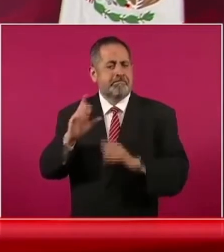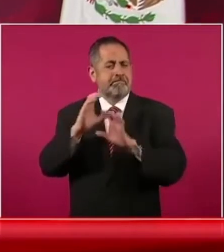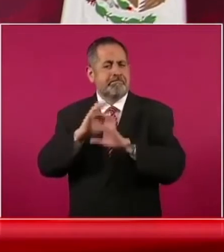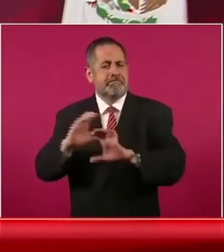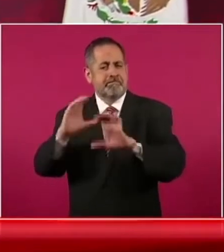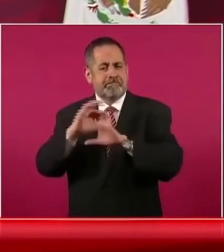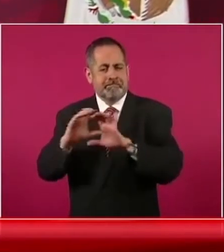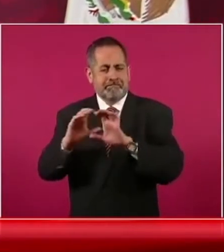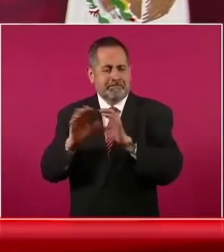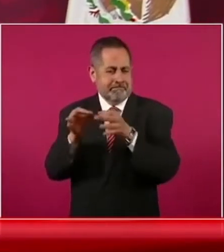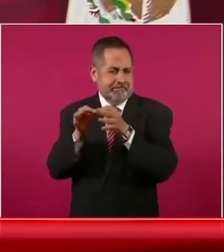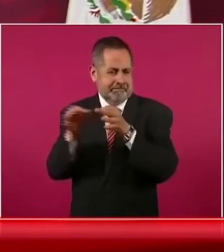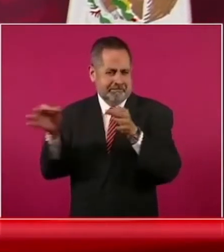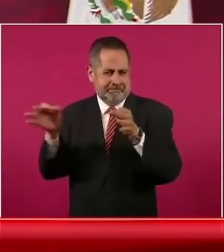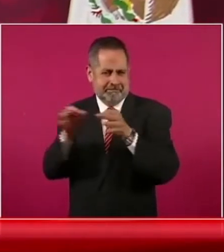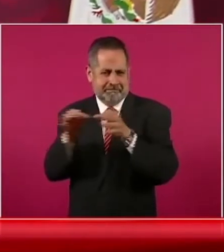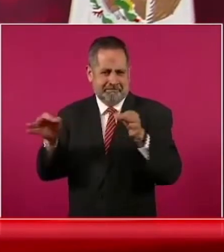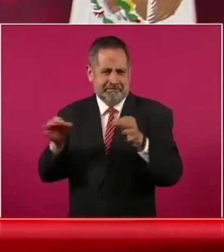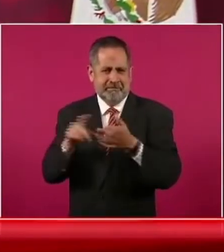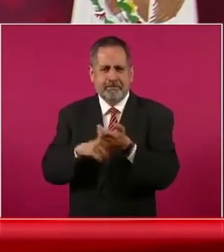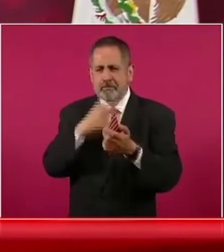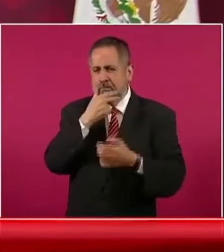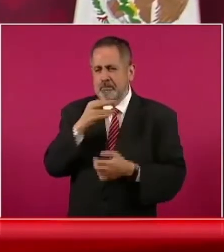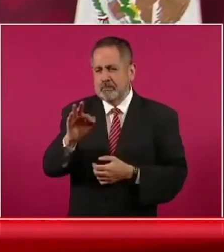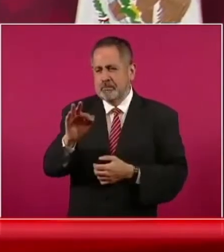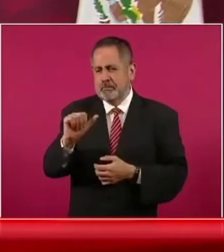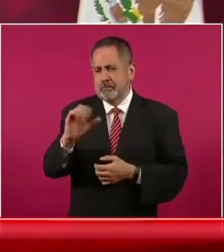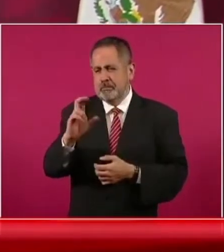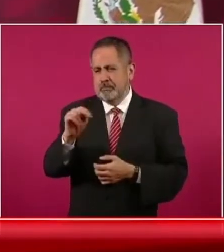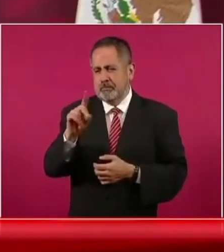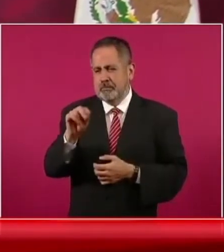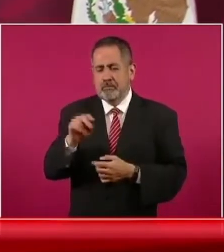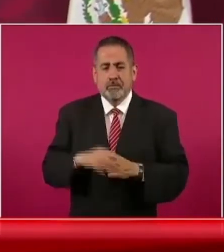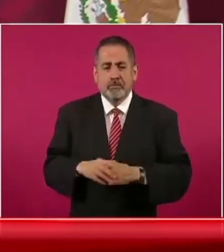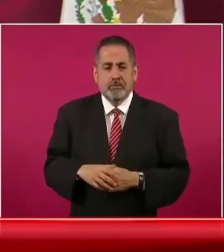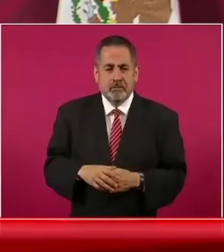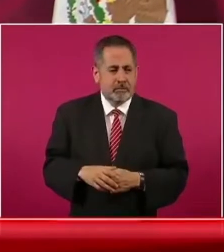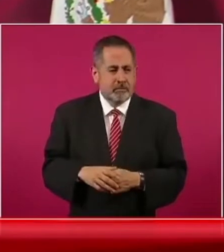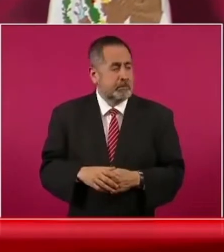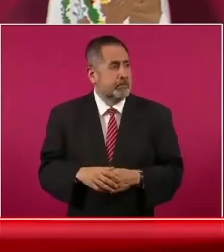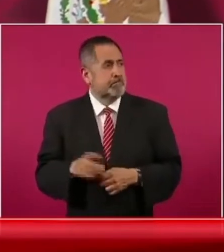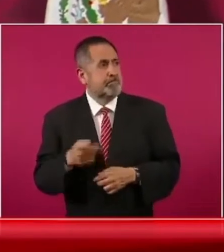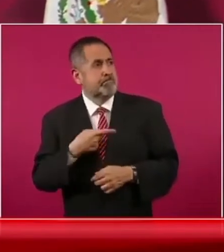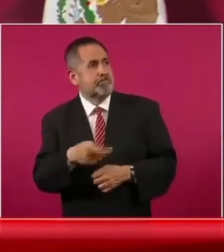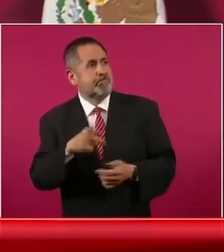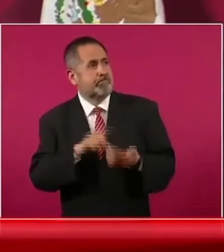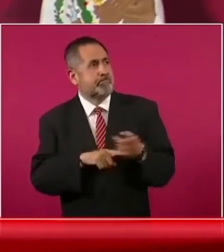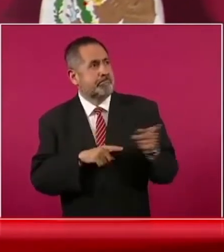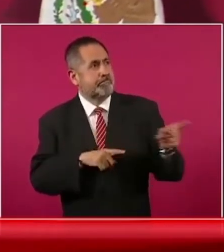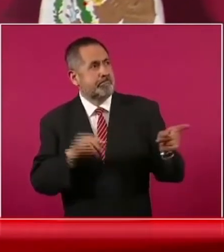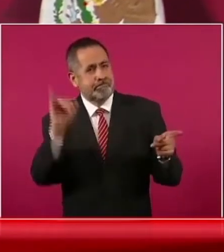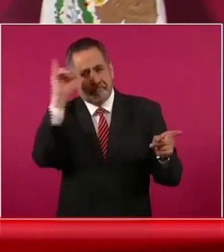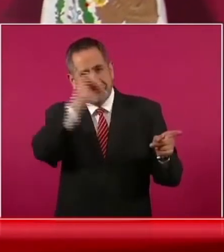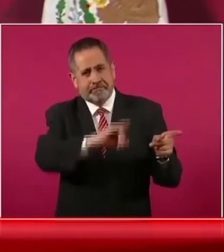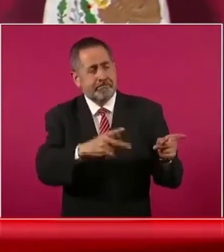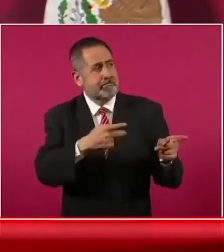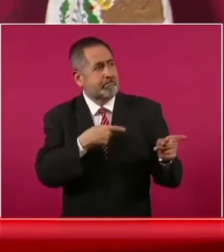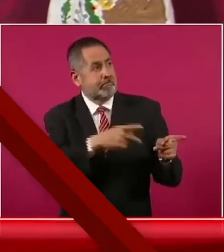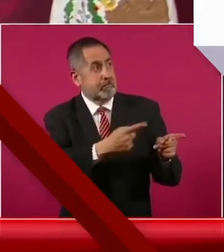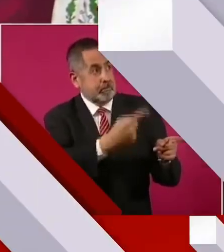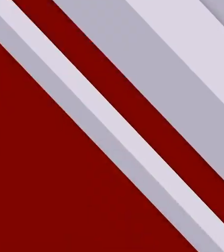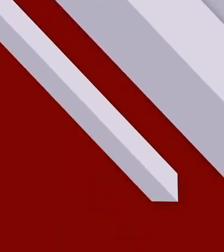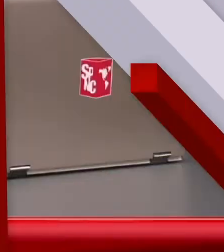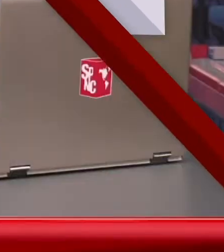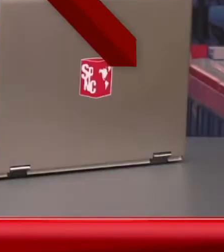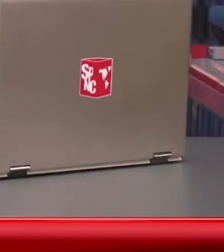o la parte de la canción de Facundo Cabral que decía Pobrecito mi patrón piensa que el pobre